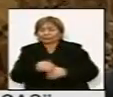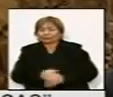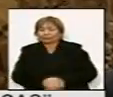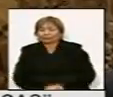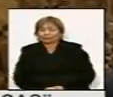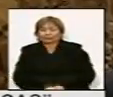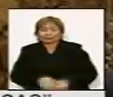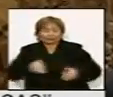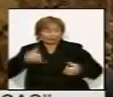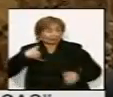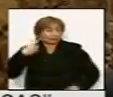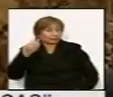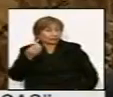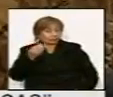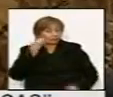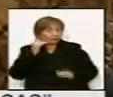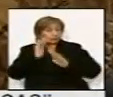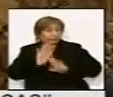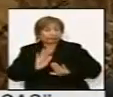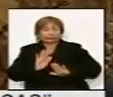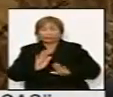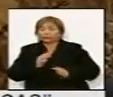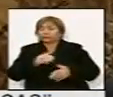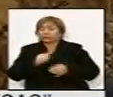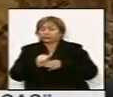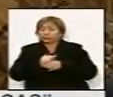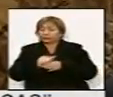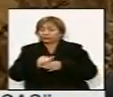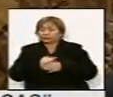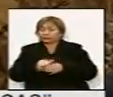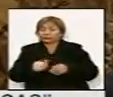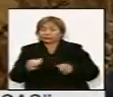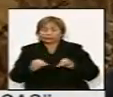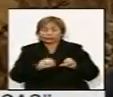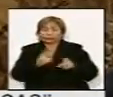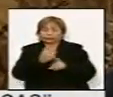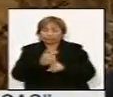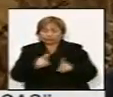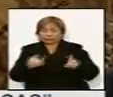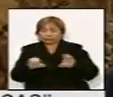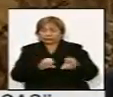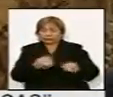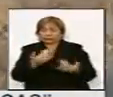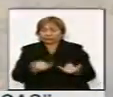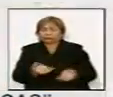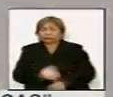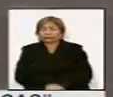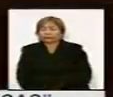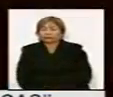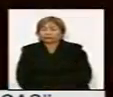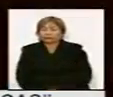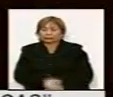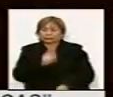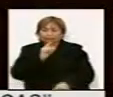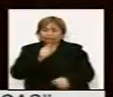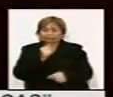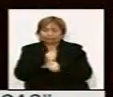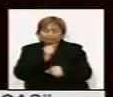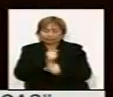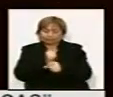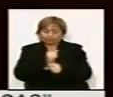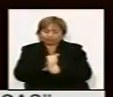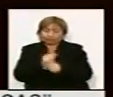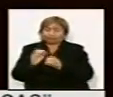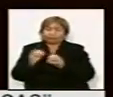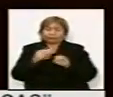un octógono para que los jóvenes sepan a qué atenerse si practican el acto sexual libremente como lo están haciendo ahora. Este trabajo de investigación